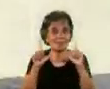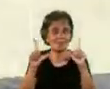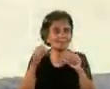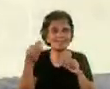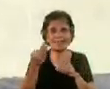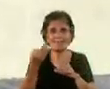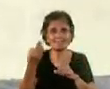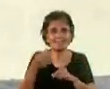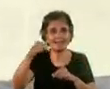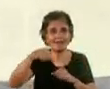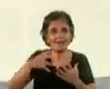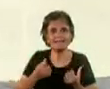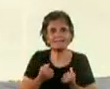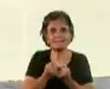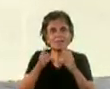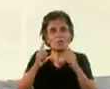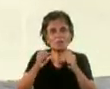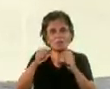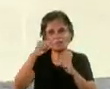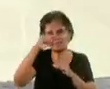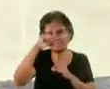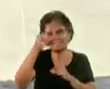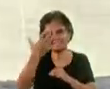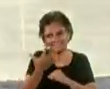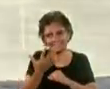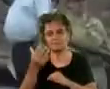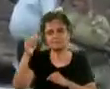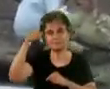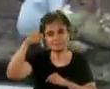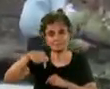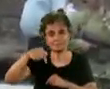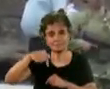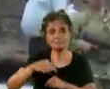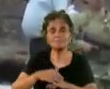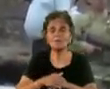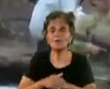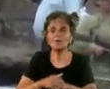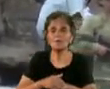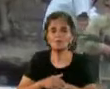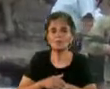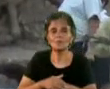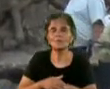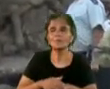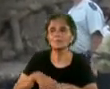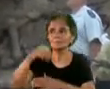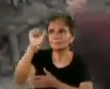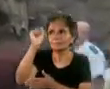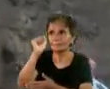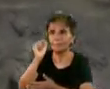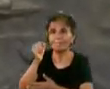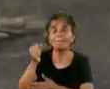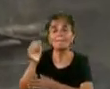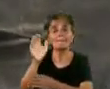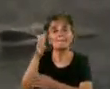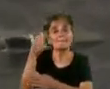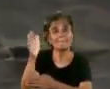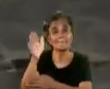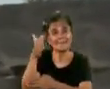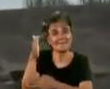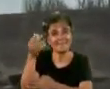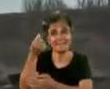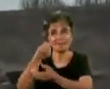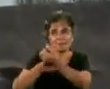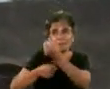estos 75 años porque hoy pudimos enarbolar aquí en este monumento de la 4B, la bandera que estuvo en el Templo